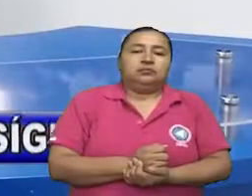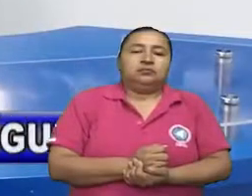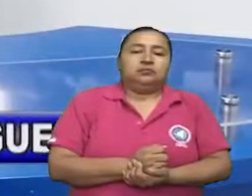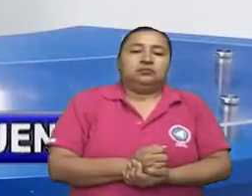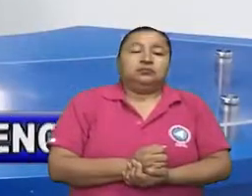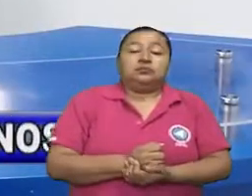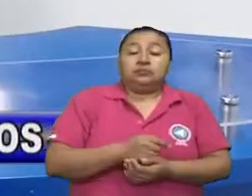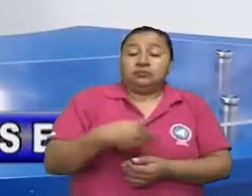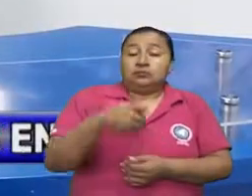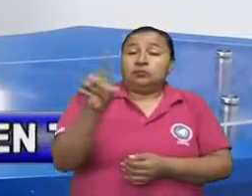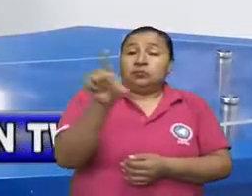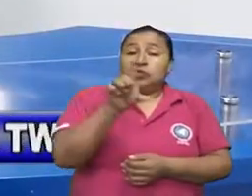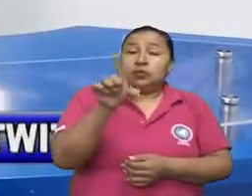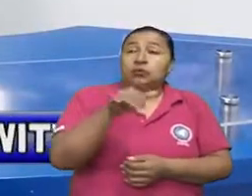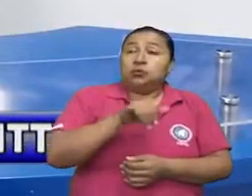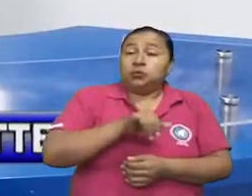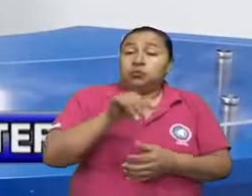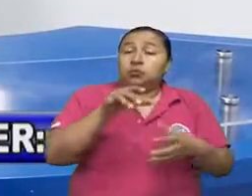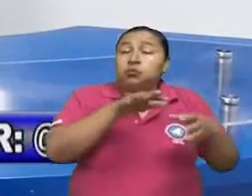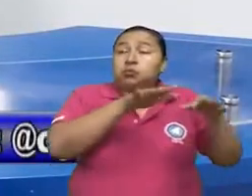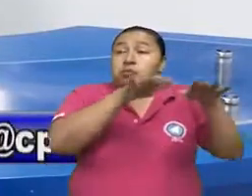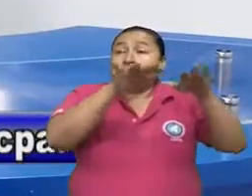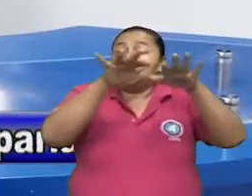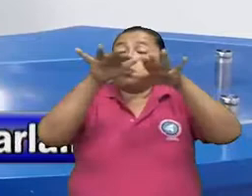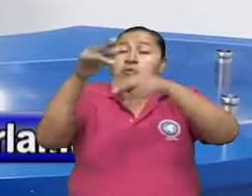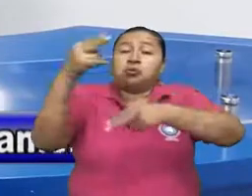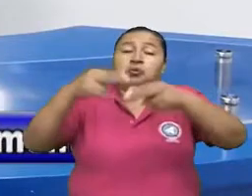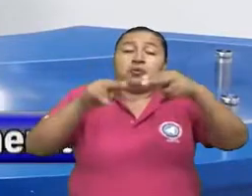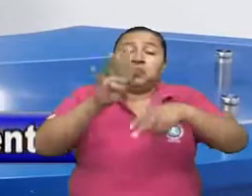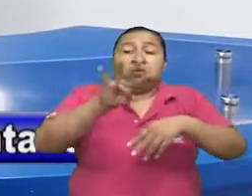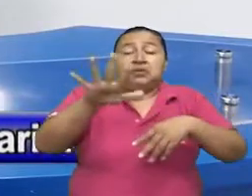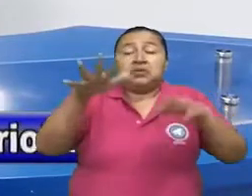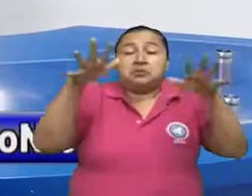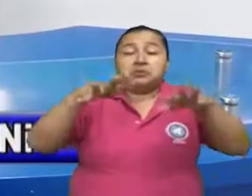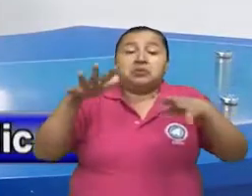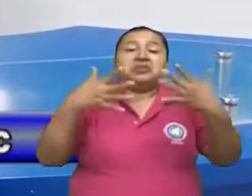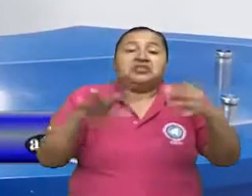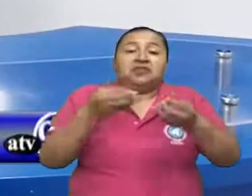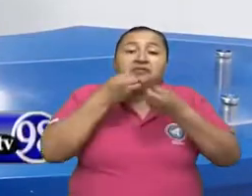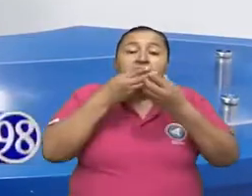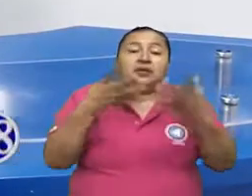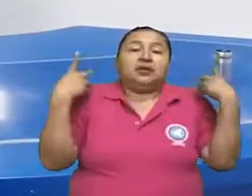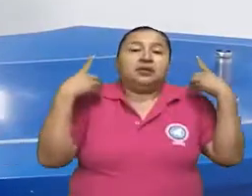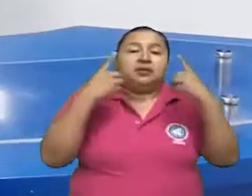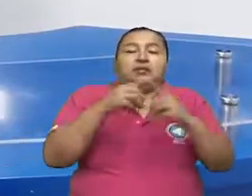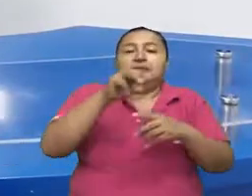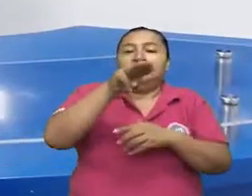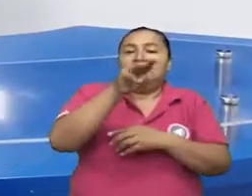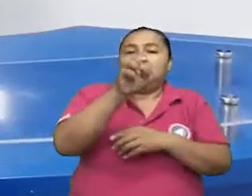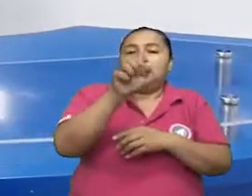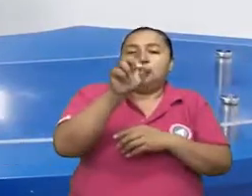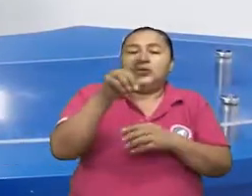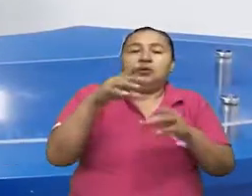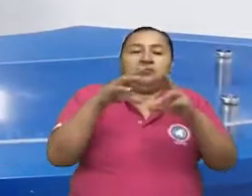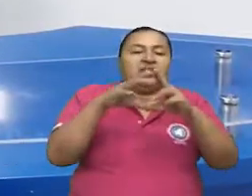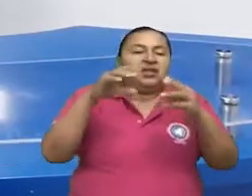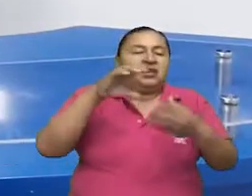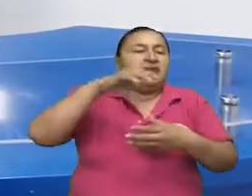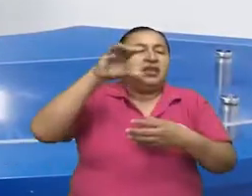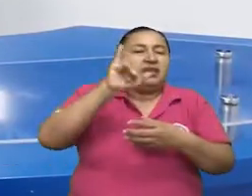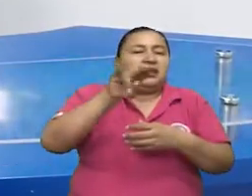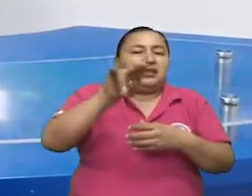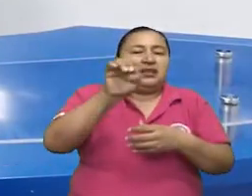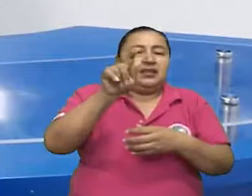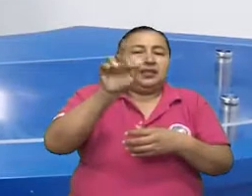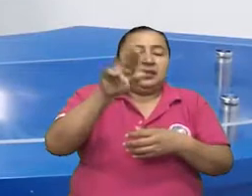Este lunes salió del país la onda tropical número 45, así informó la Dirección de Meteorología del INETER. No obstante,